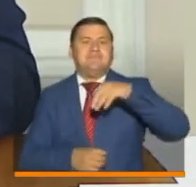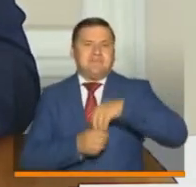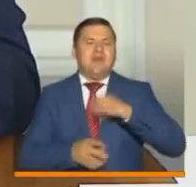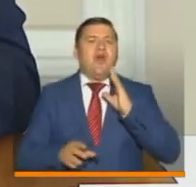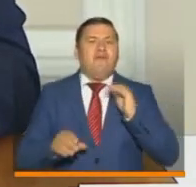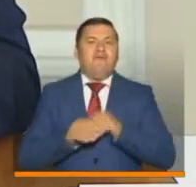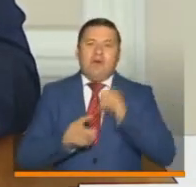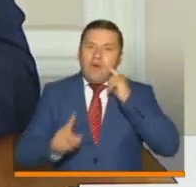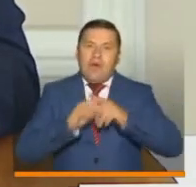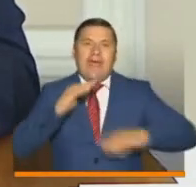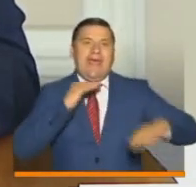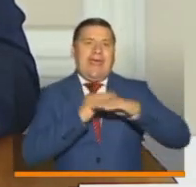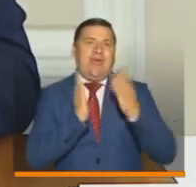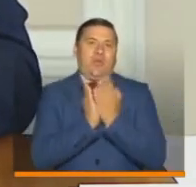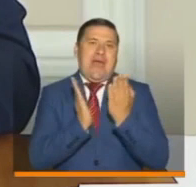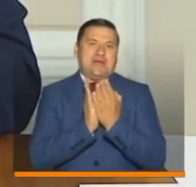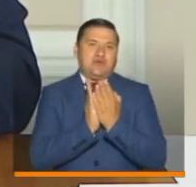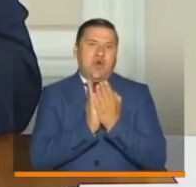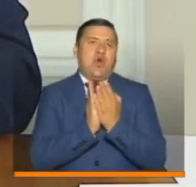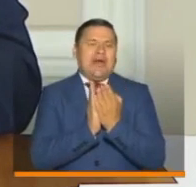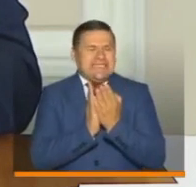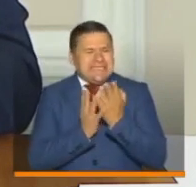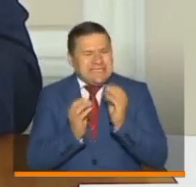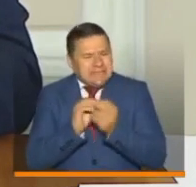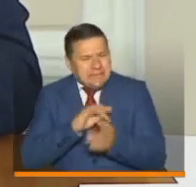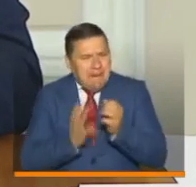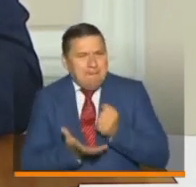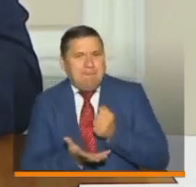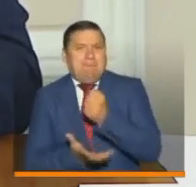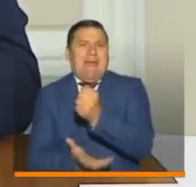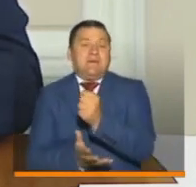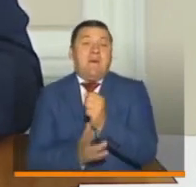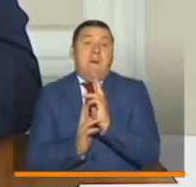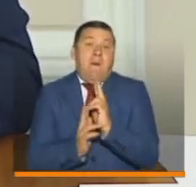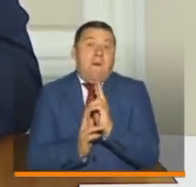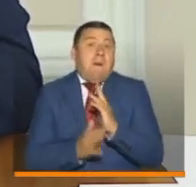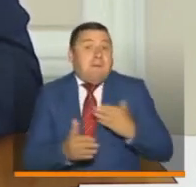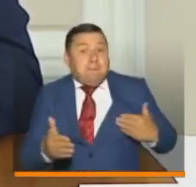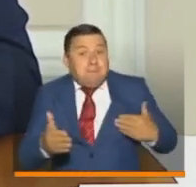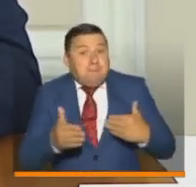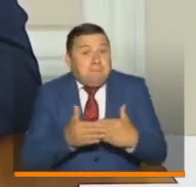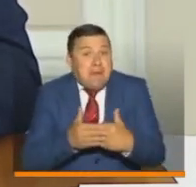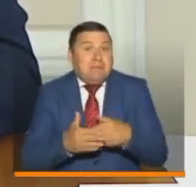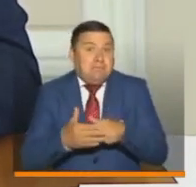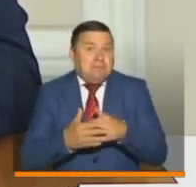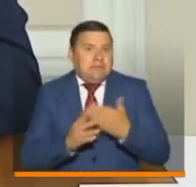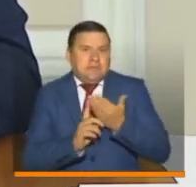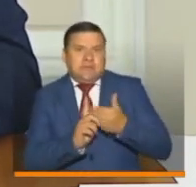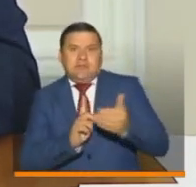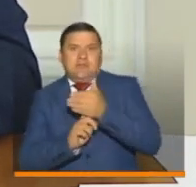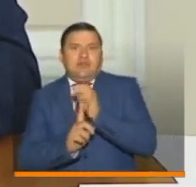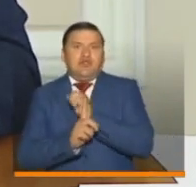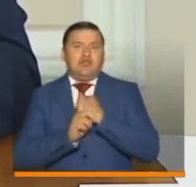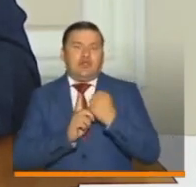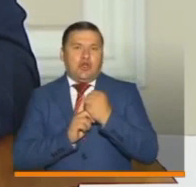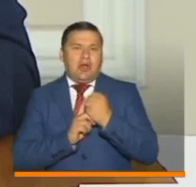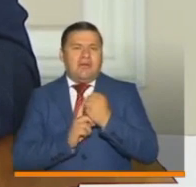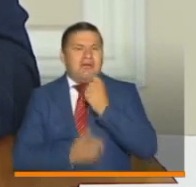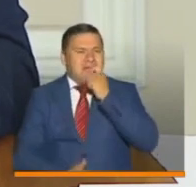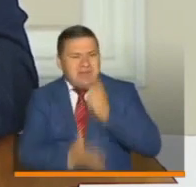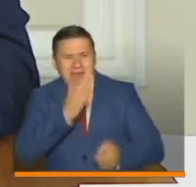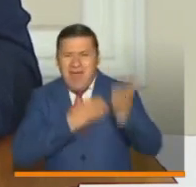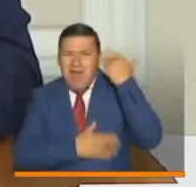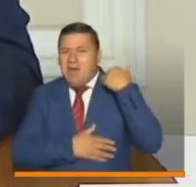el Fondo de Equidad Educativa y se está garantizando que tendremos mecanismos de protección social como la devolución del